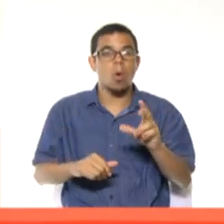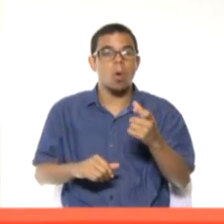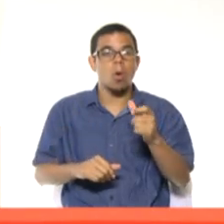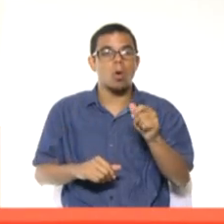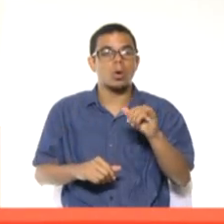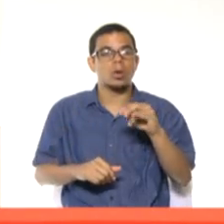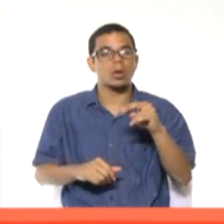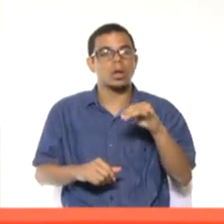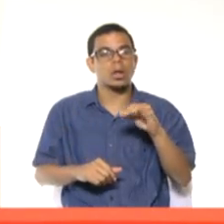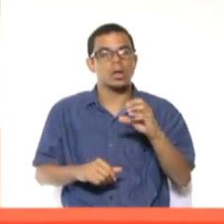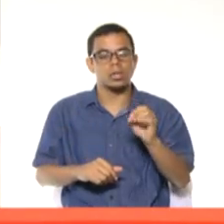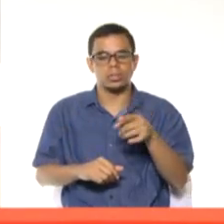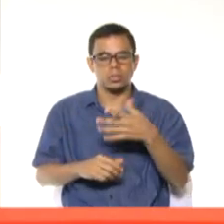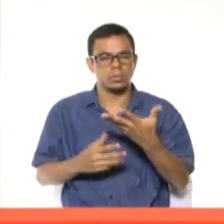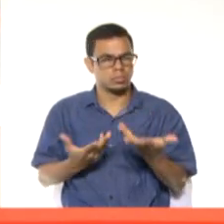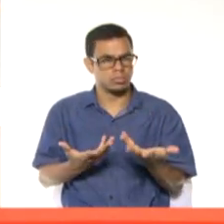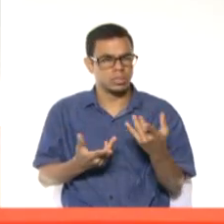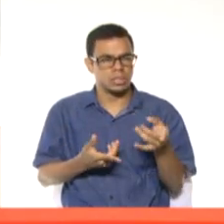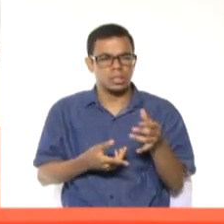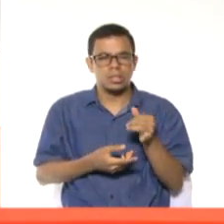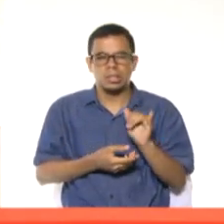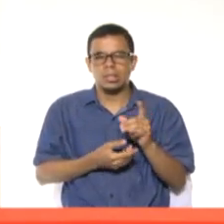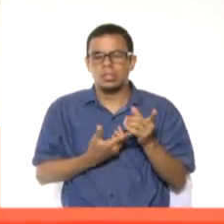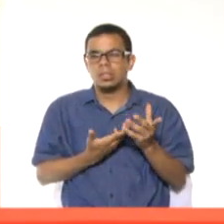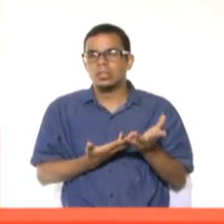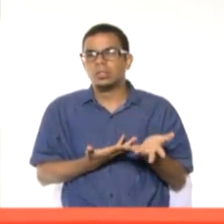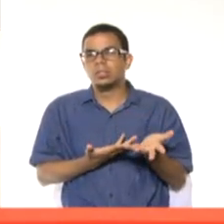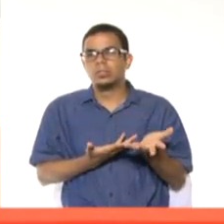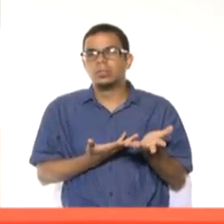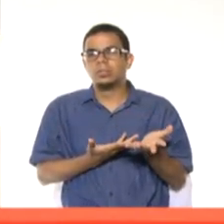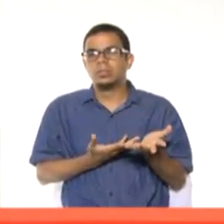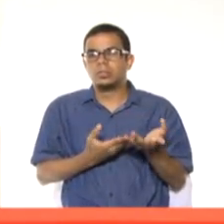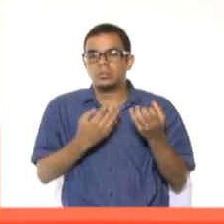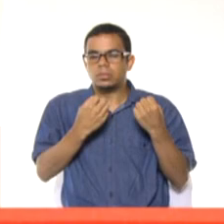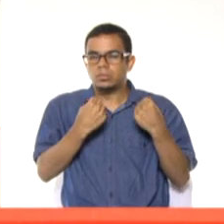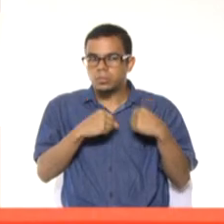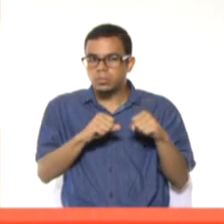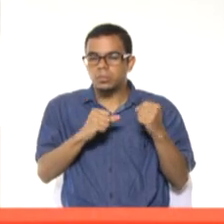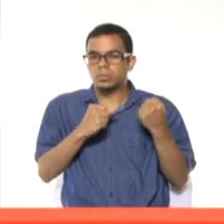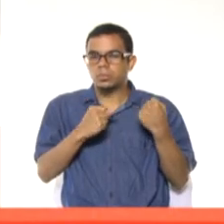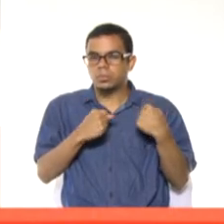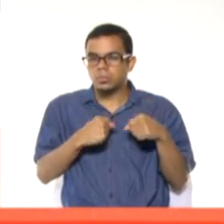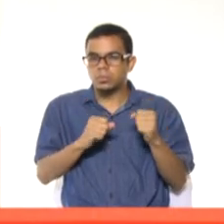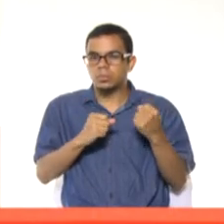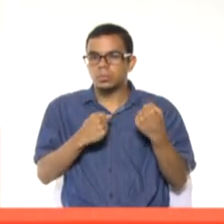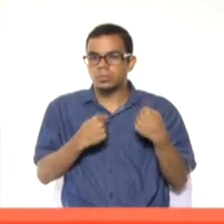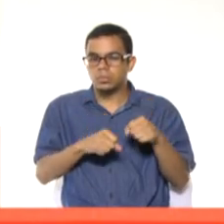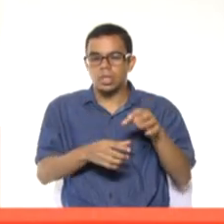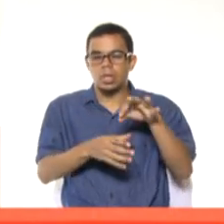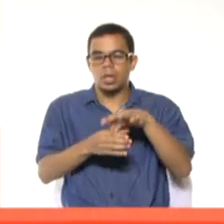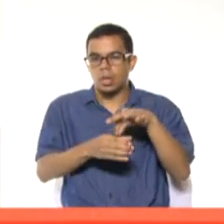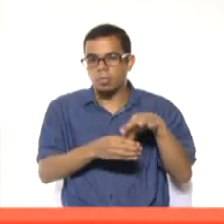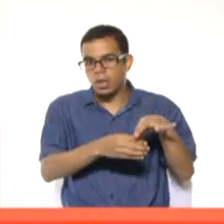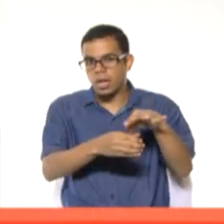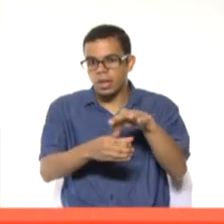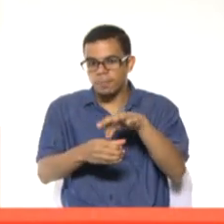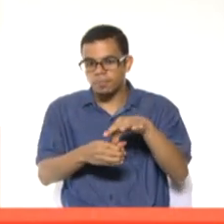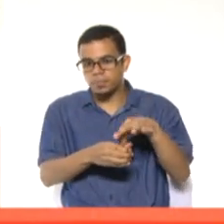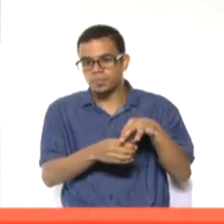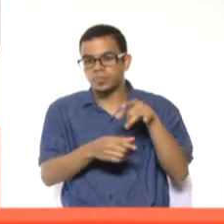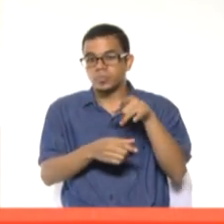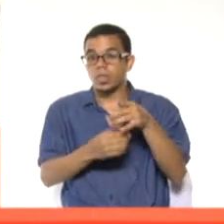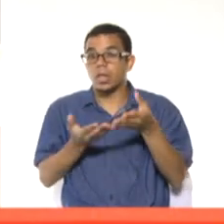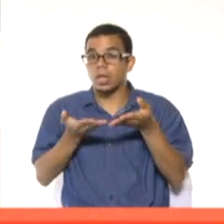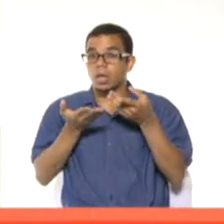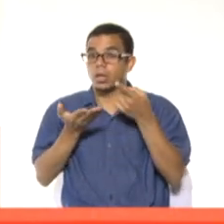suelo con el cual nosotros contamos para ejercitar o para ejecutar la actividad de la siembra, que es